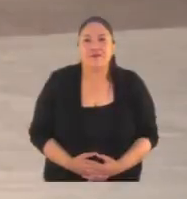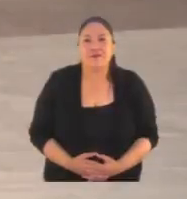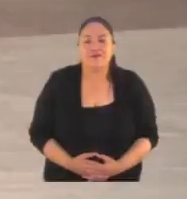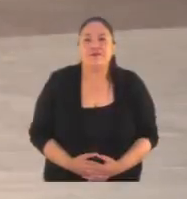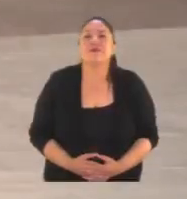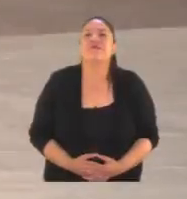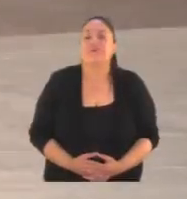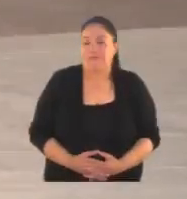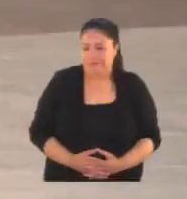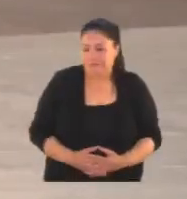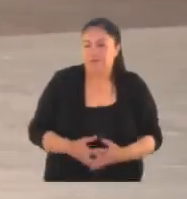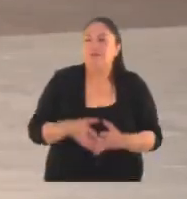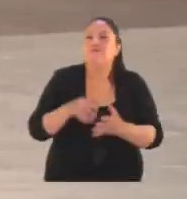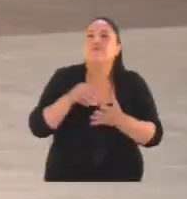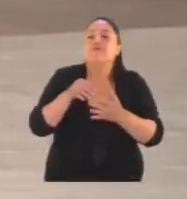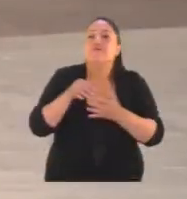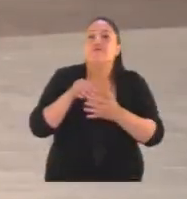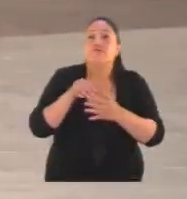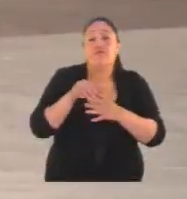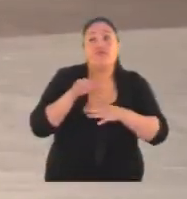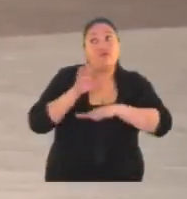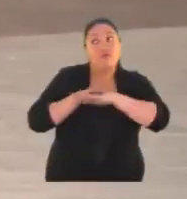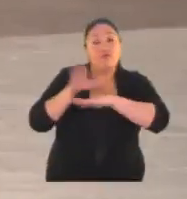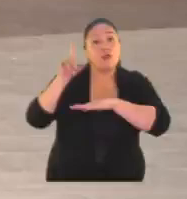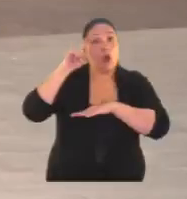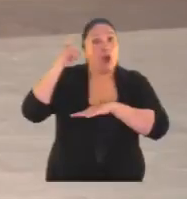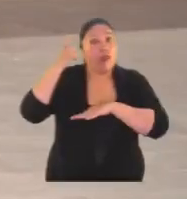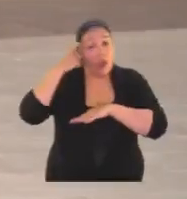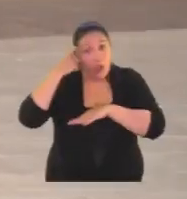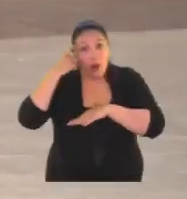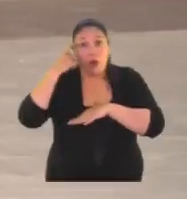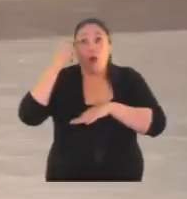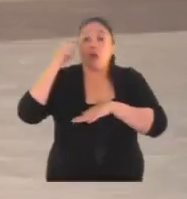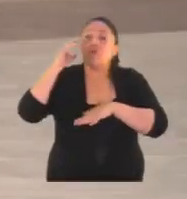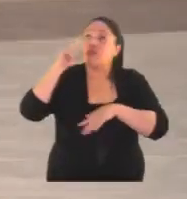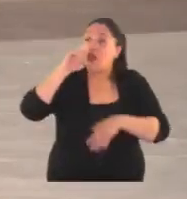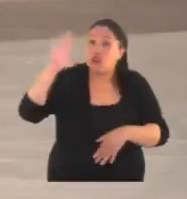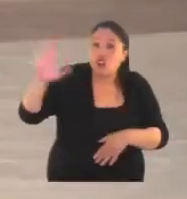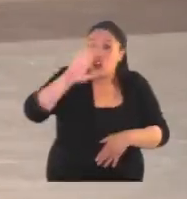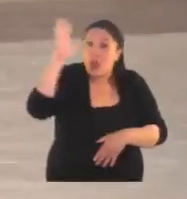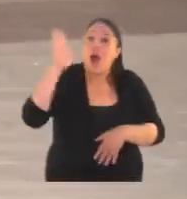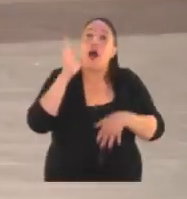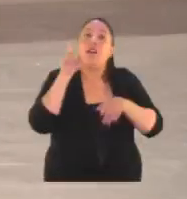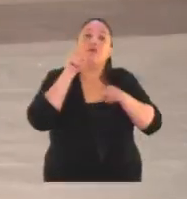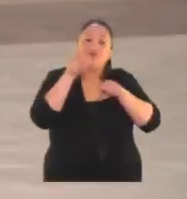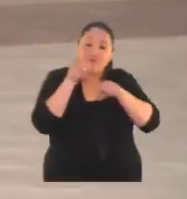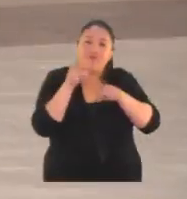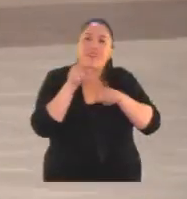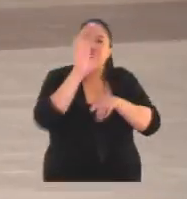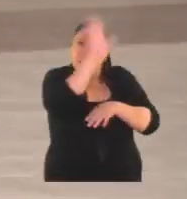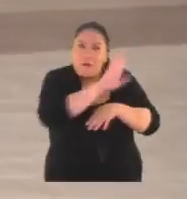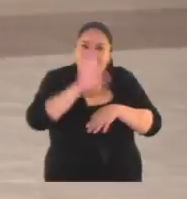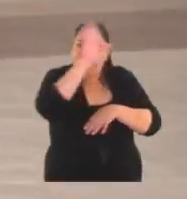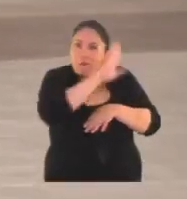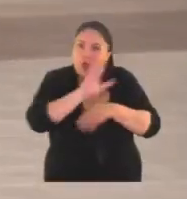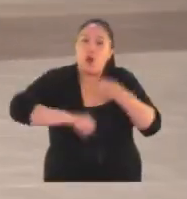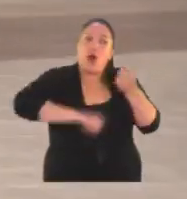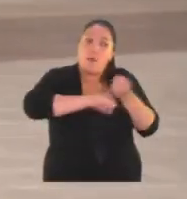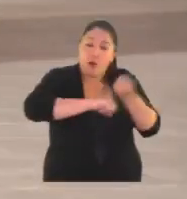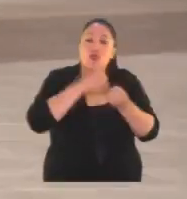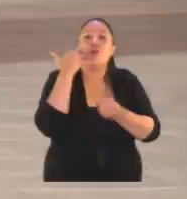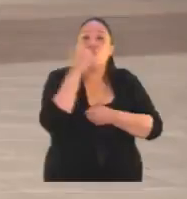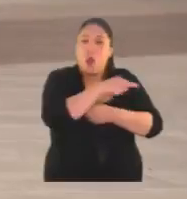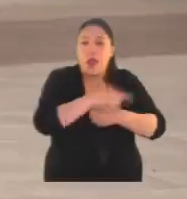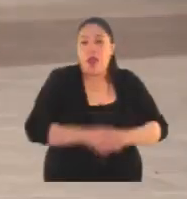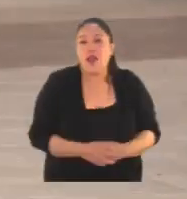Ahí está la invitación entonces para el gobierno nacional y para el gobierno departamental para que por favor apoyen a mujeres como Regina. Ahora nos vamos para Cali